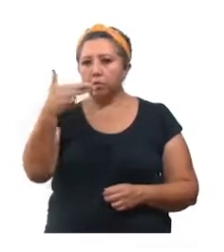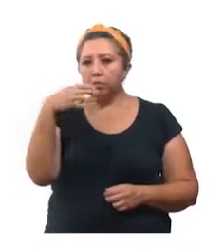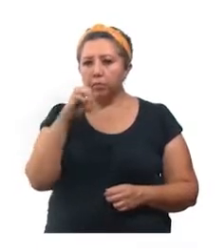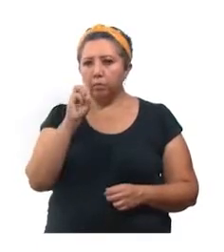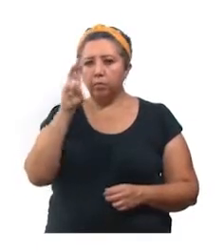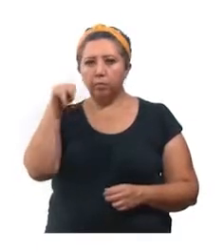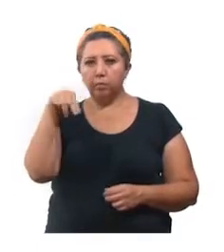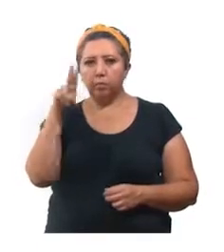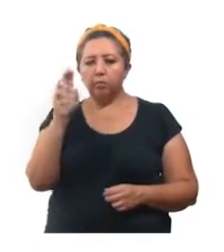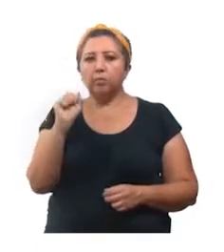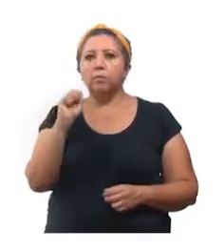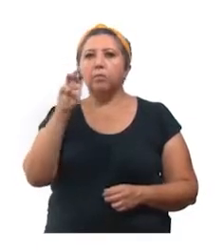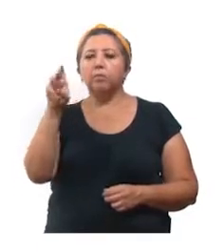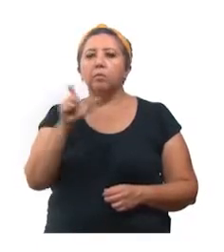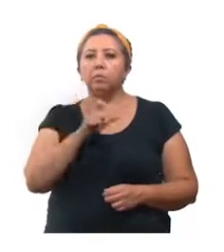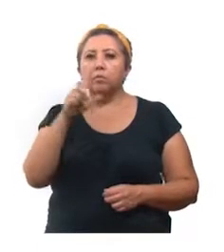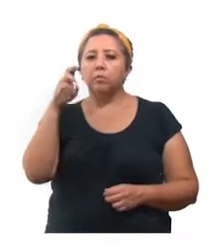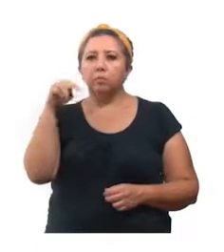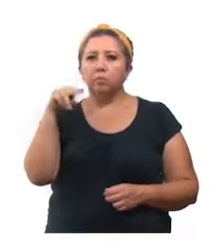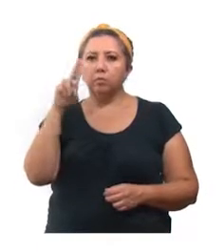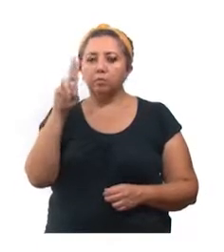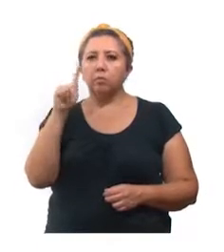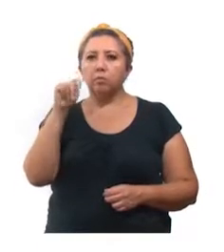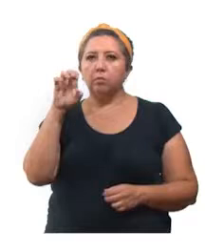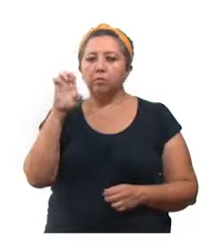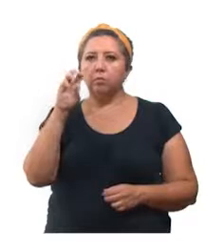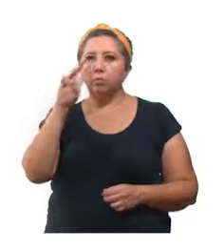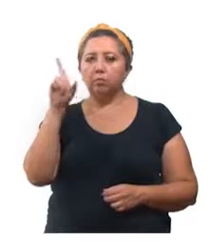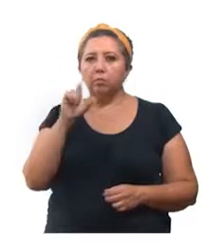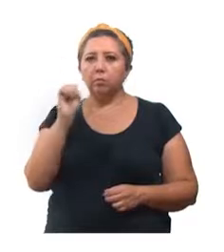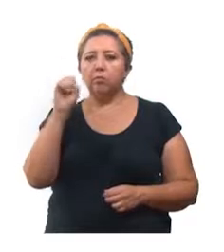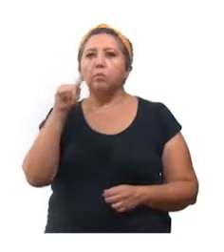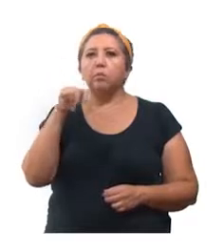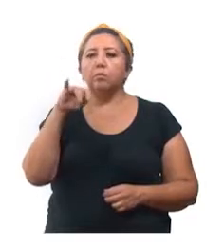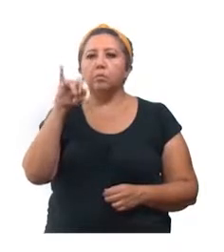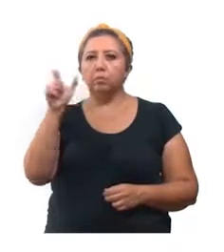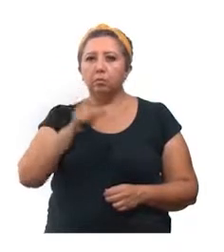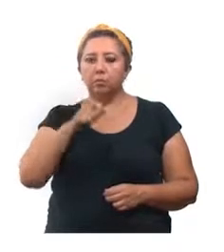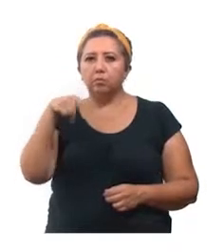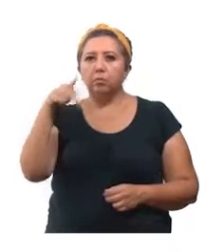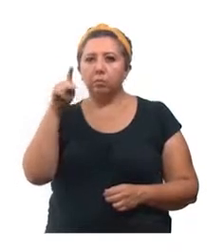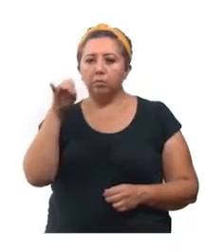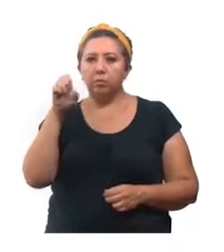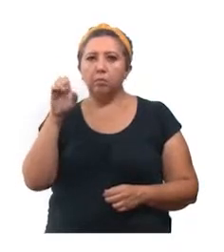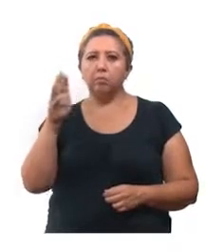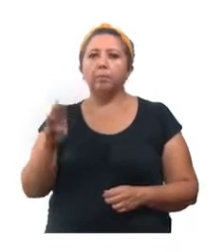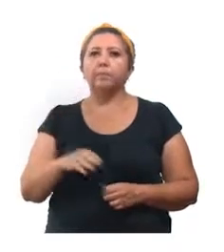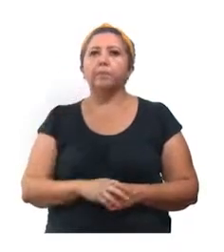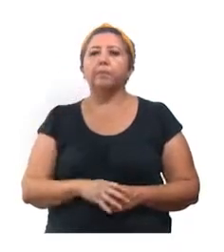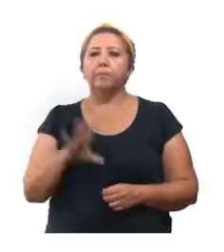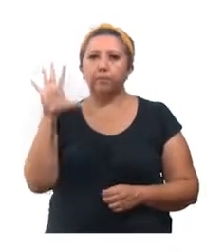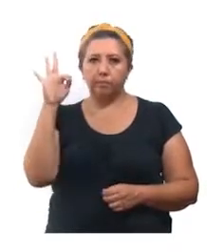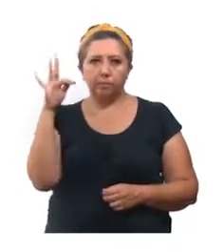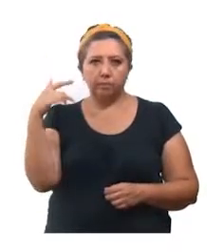Jomún, Cantunil, Maxcanú, Suquilá, Tecó, Temozón, Timucuy y Tixcocop. De